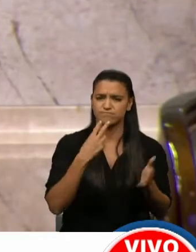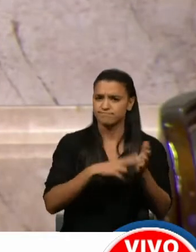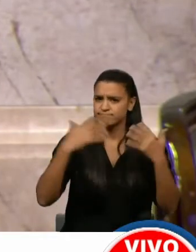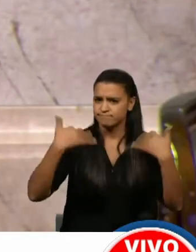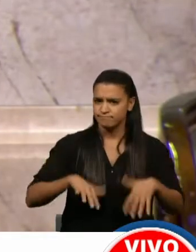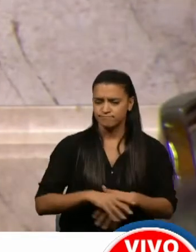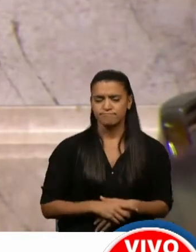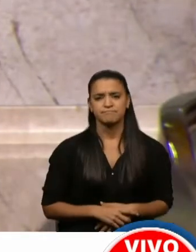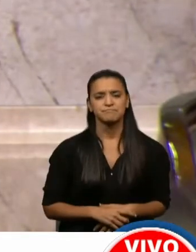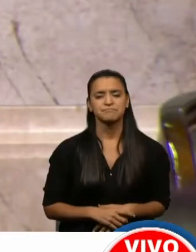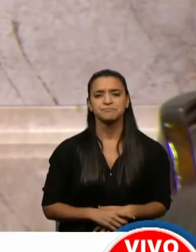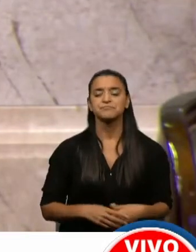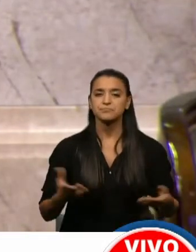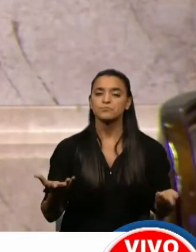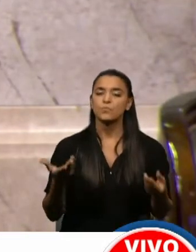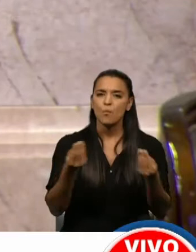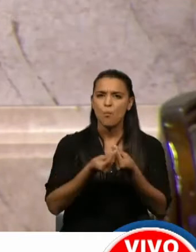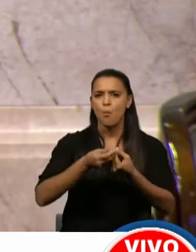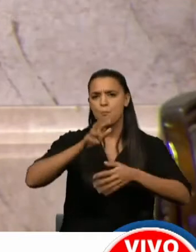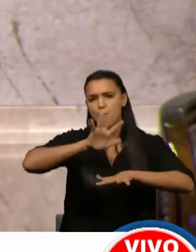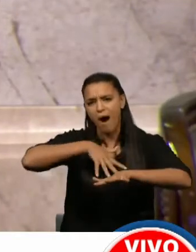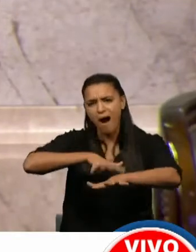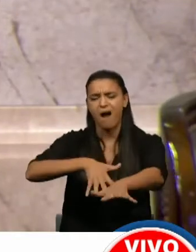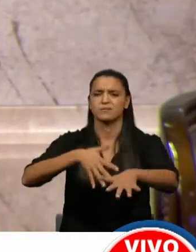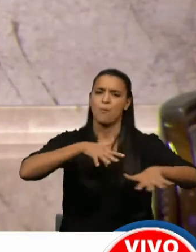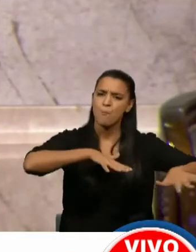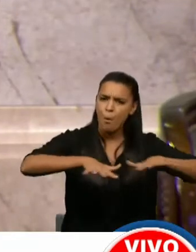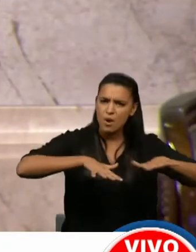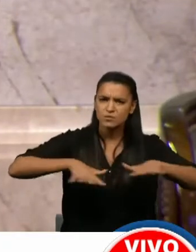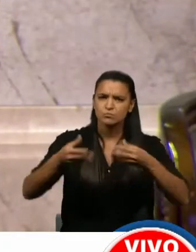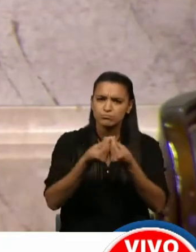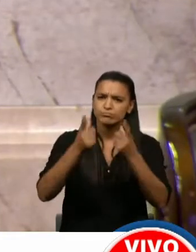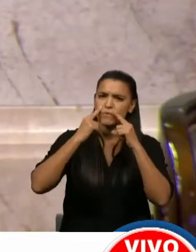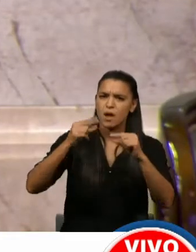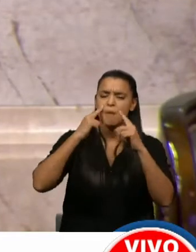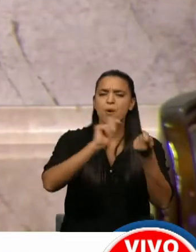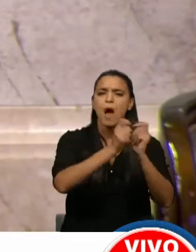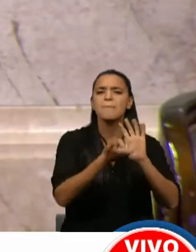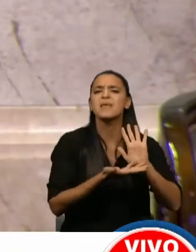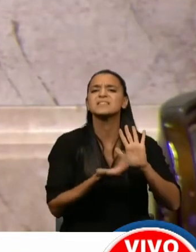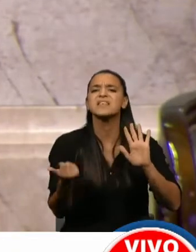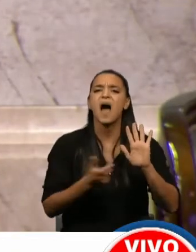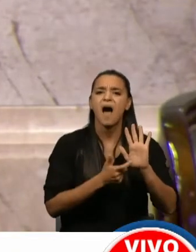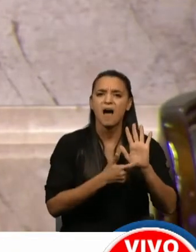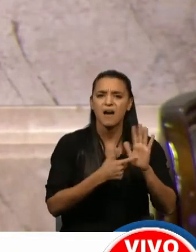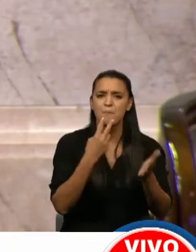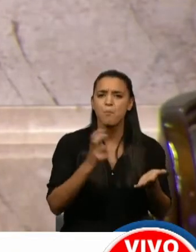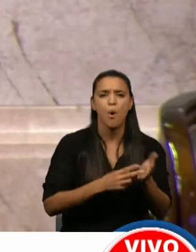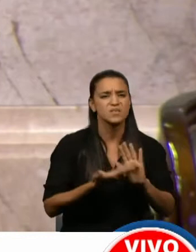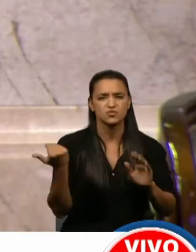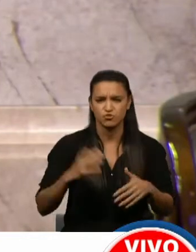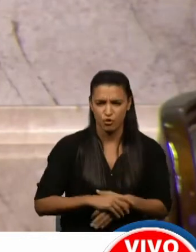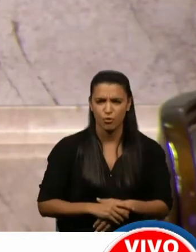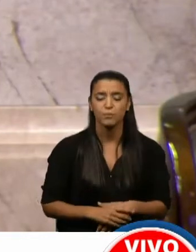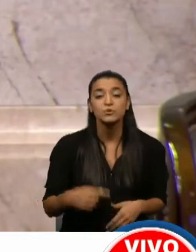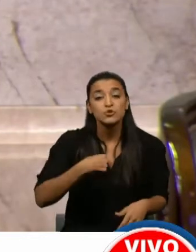impuesto. Muchas fueron las marchas, muchas fueron las movilizaciones para reclamar la modificación y eliminación de este impuesto, y creo